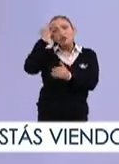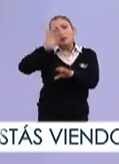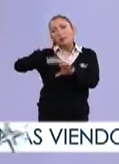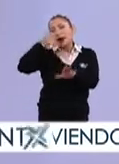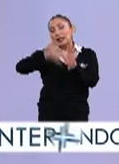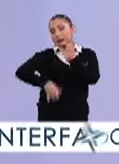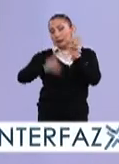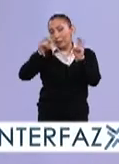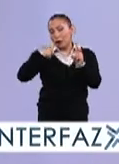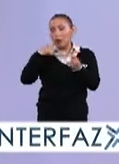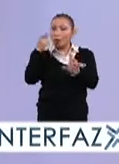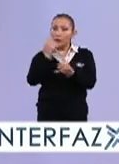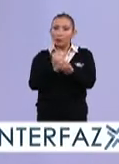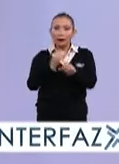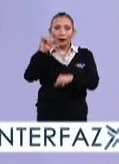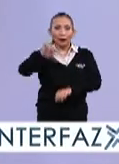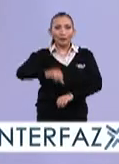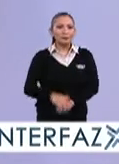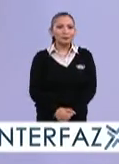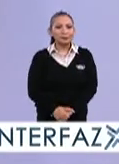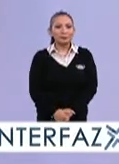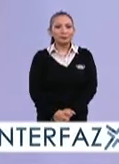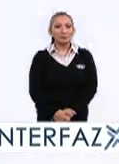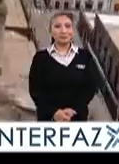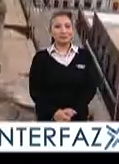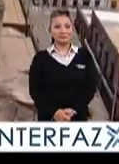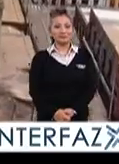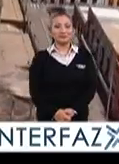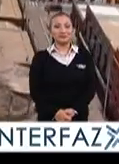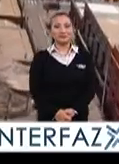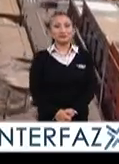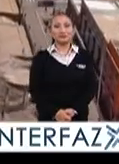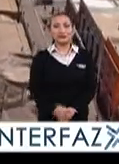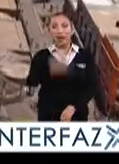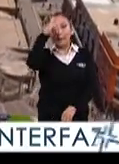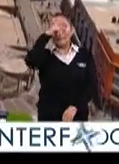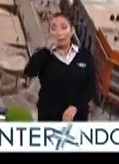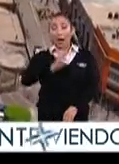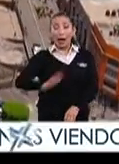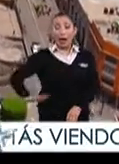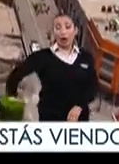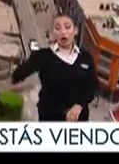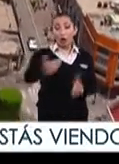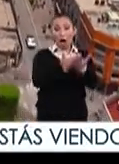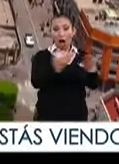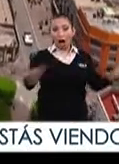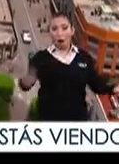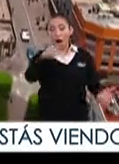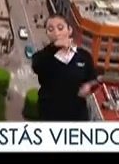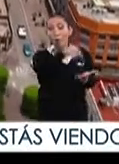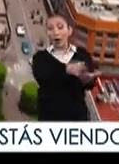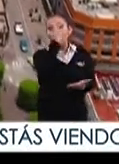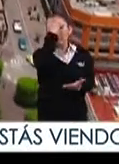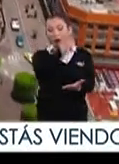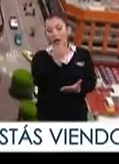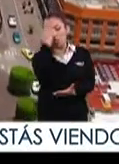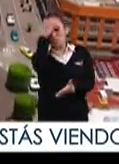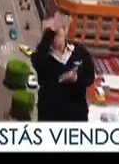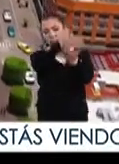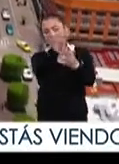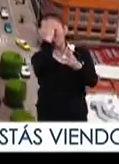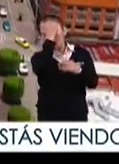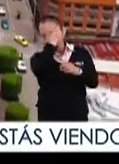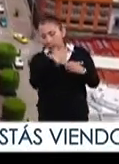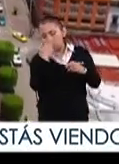más de este tema en nuestro reportaje del día. México se ha convertido en un lugar para el análisis y